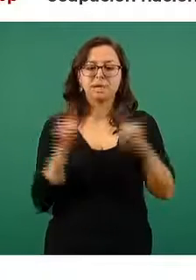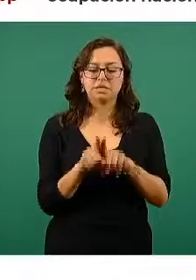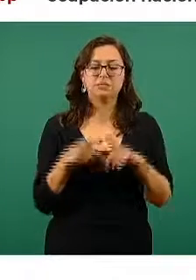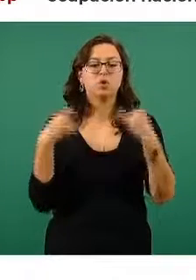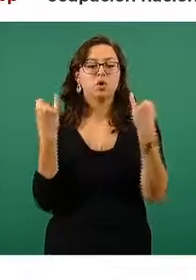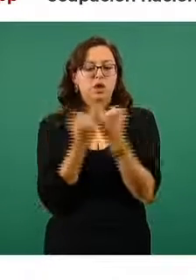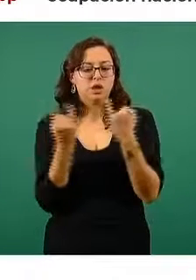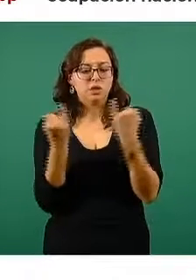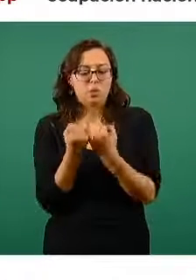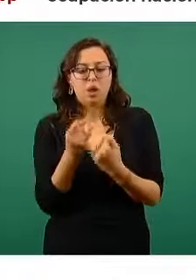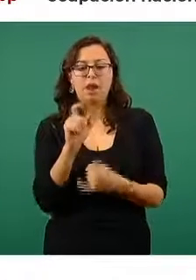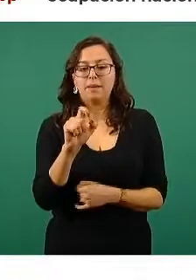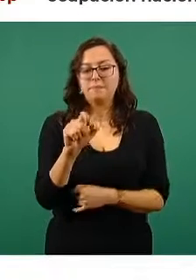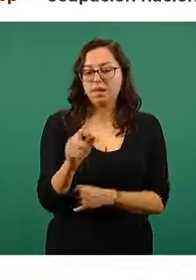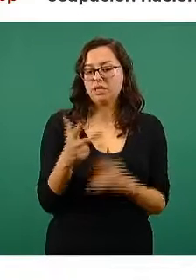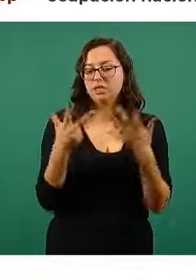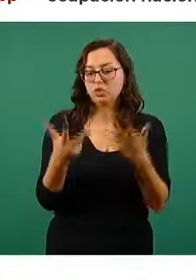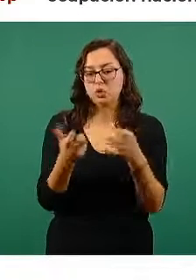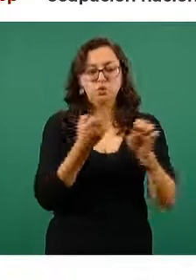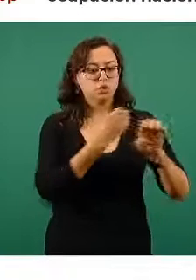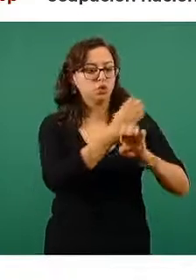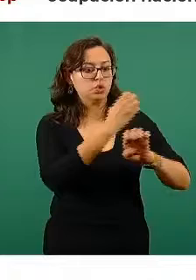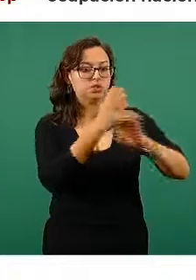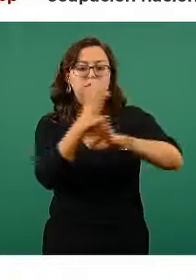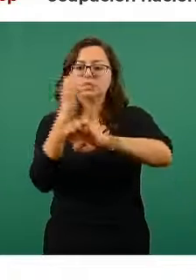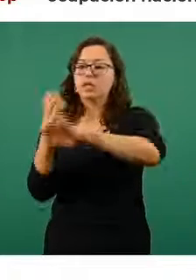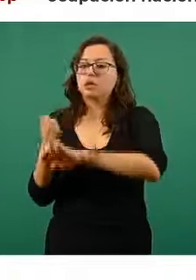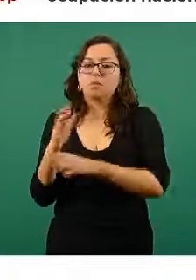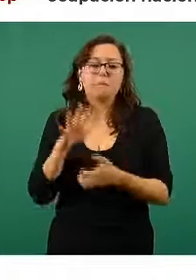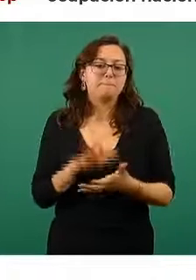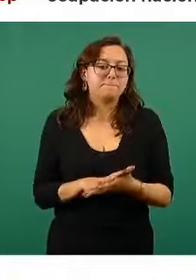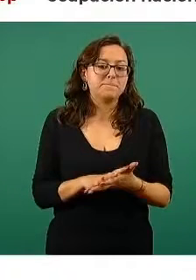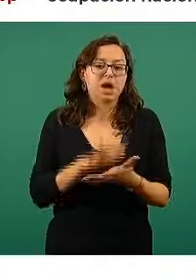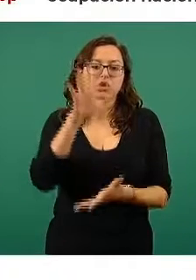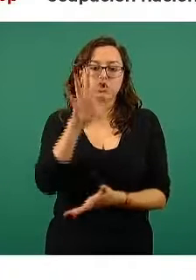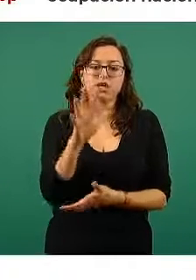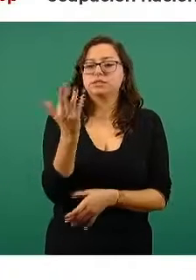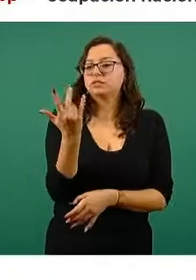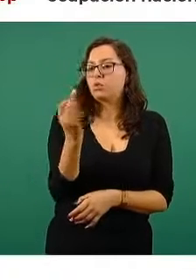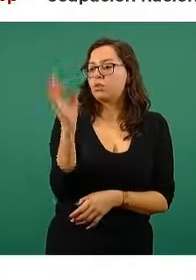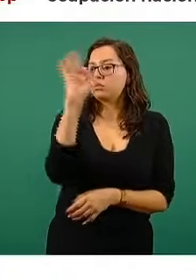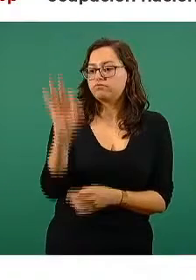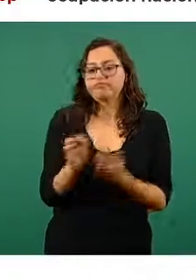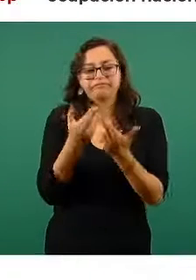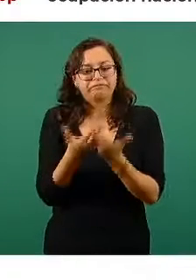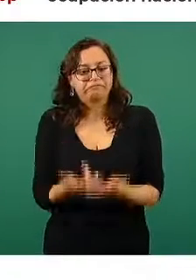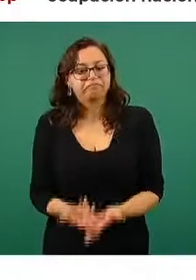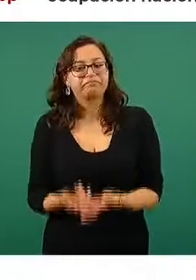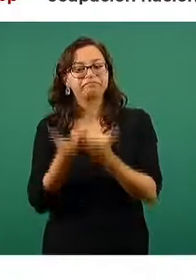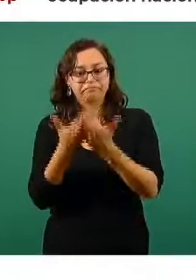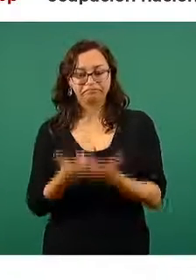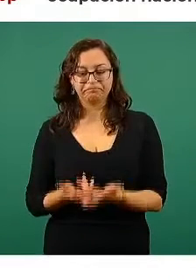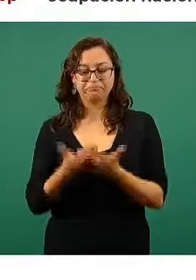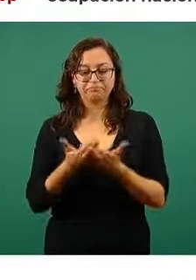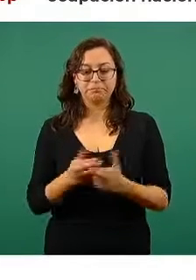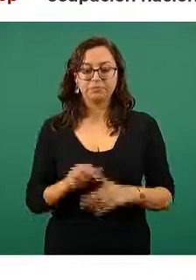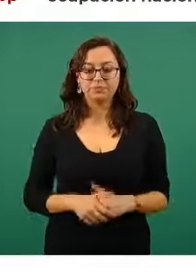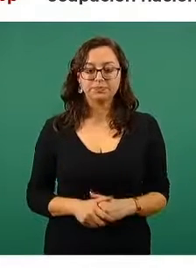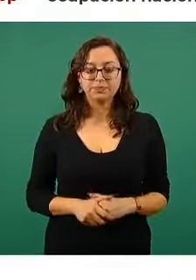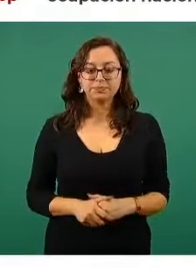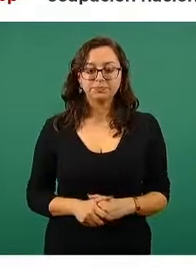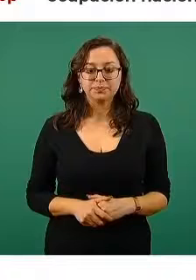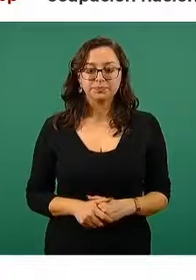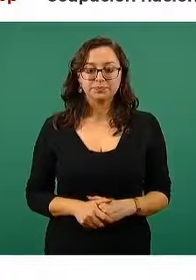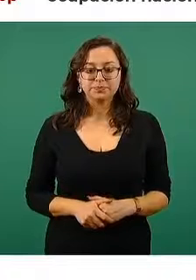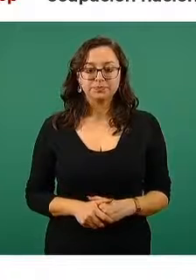con 28 entidades, la gran mayoría en México, que están por debajo de la mitad de esta